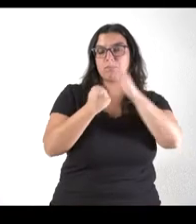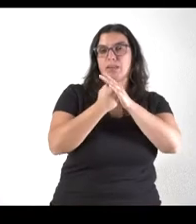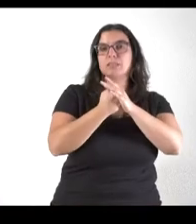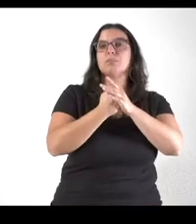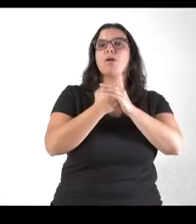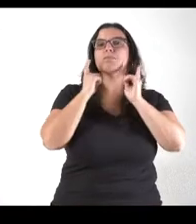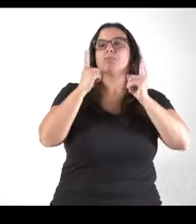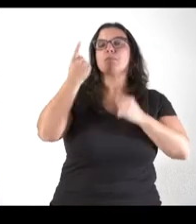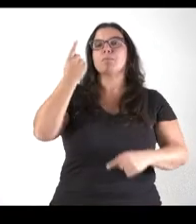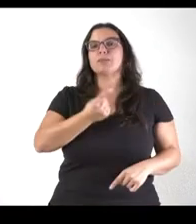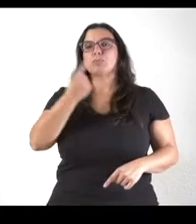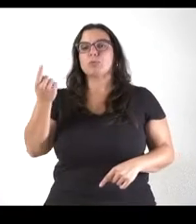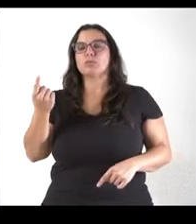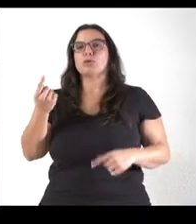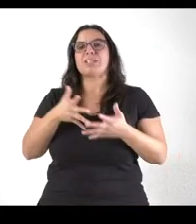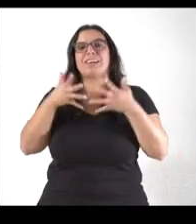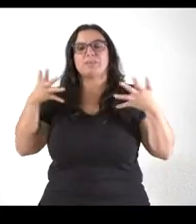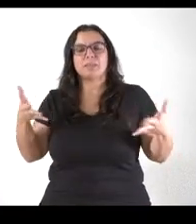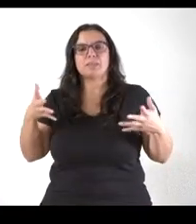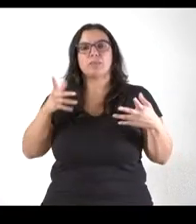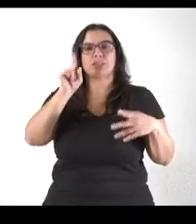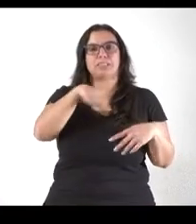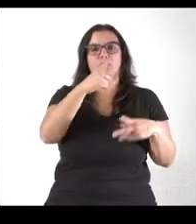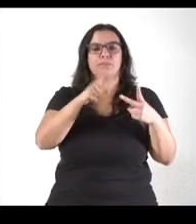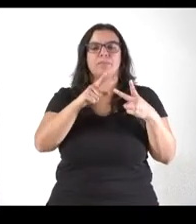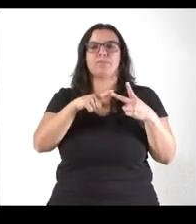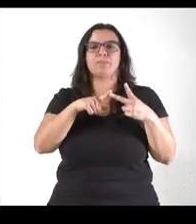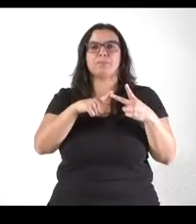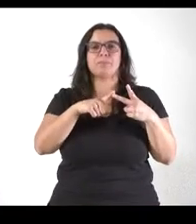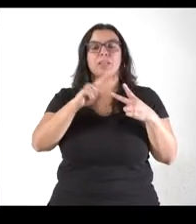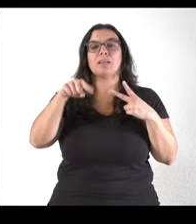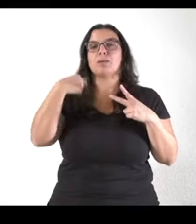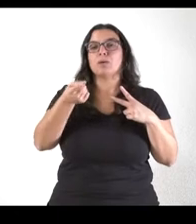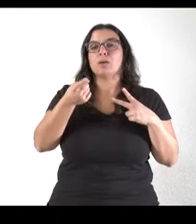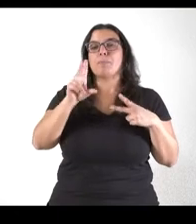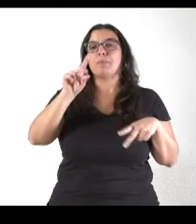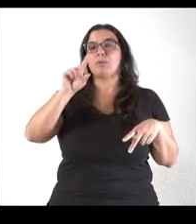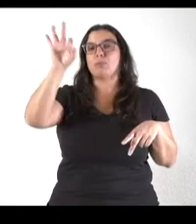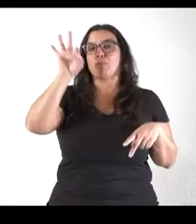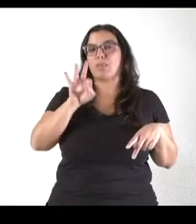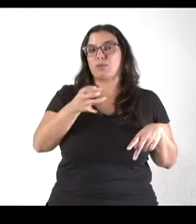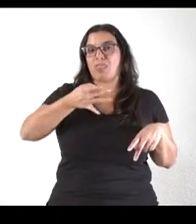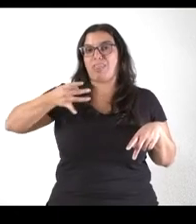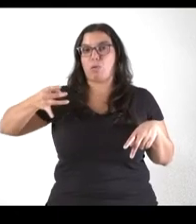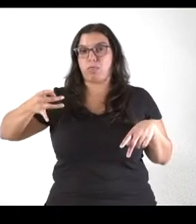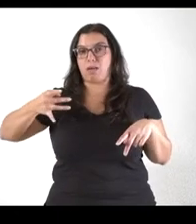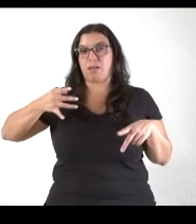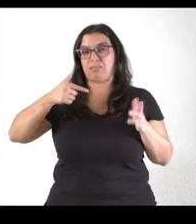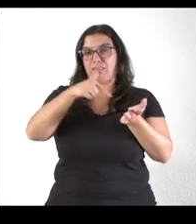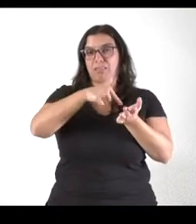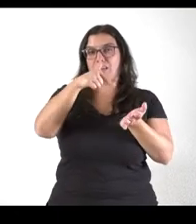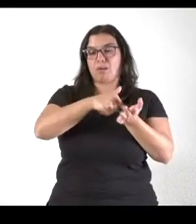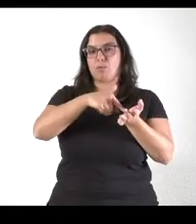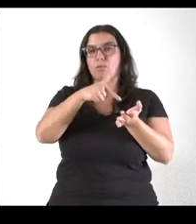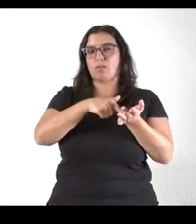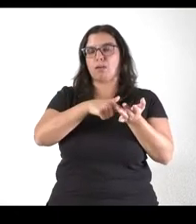anticipan unos presupuestos expansivos Y luego el 21% de deuda que se